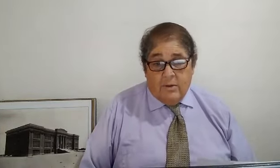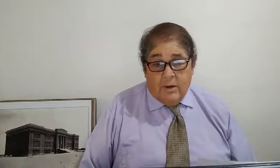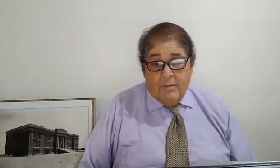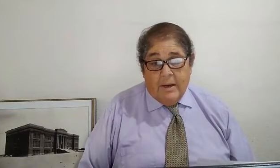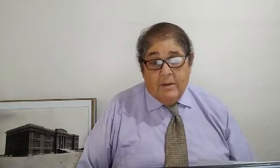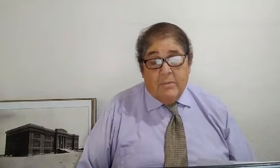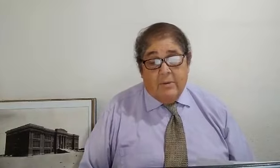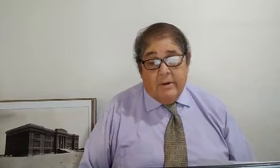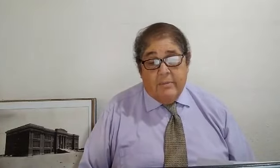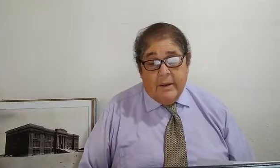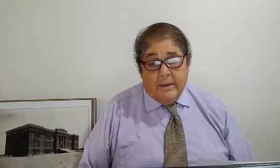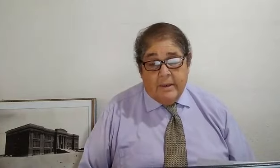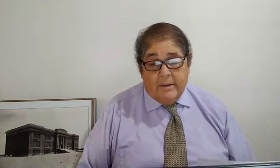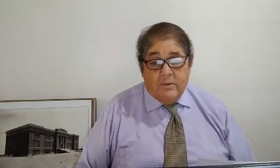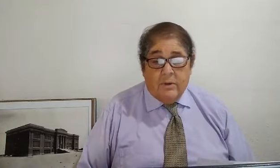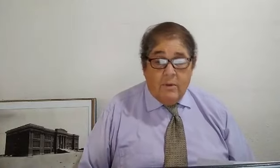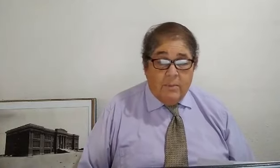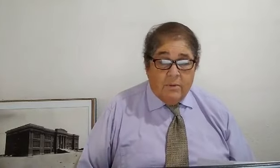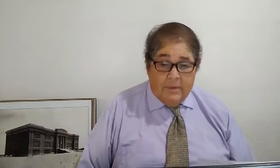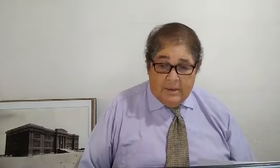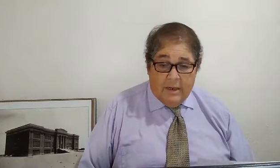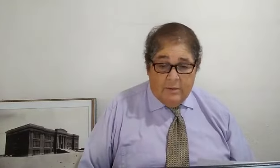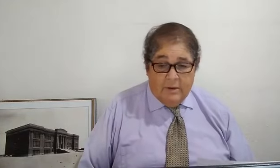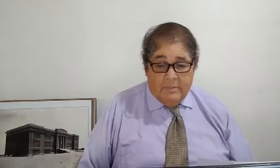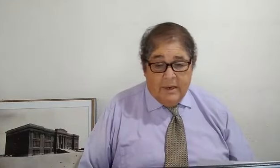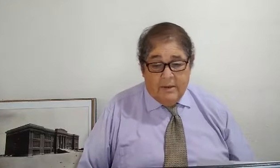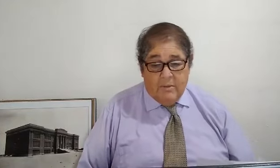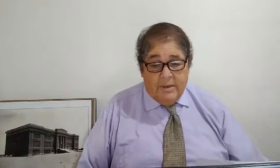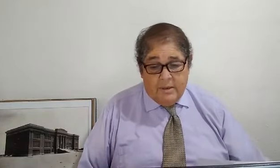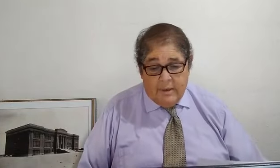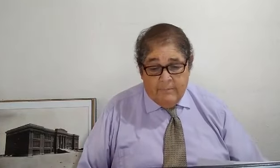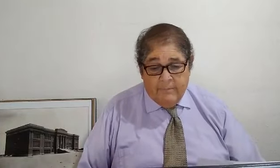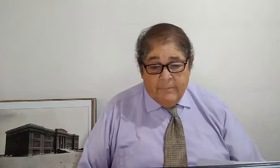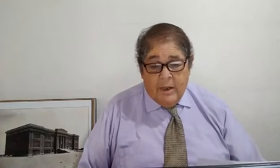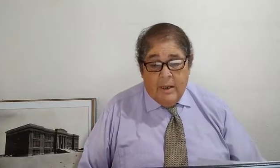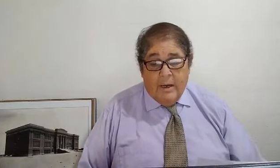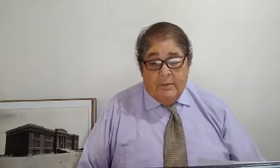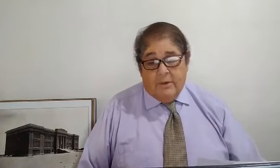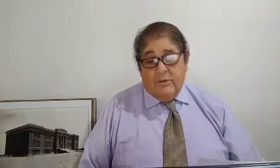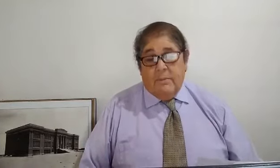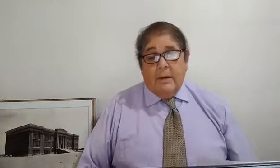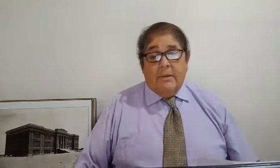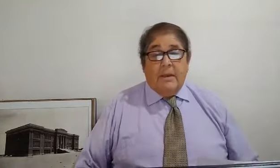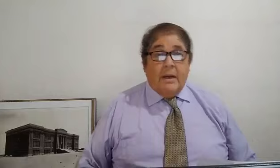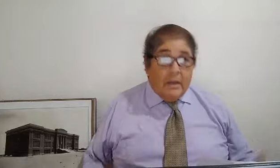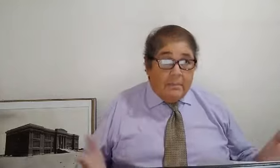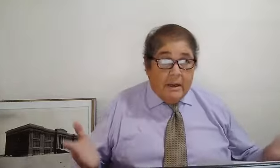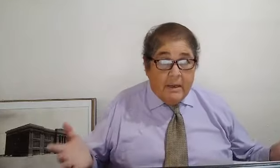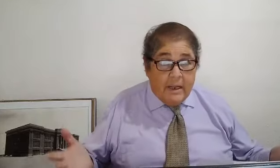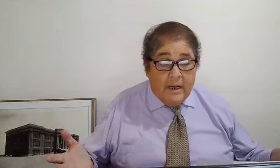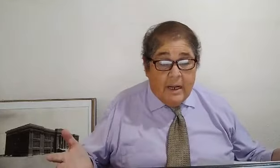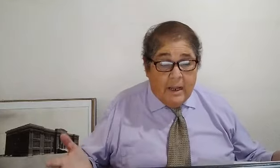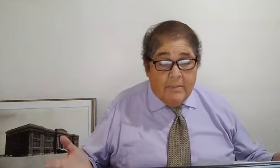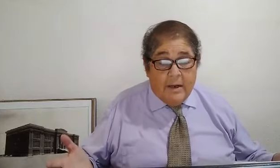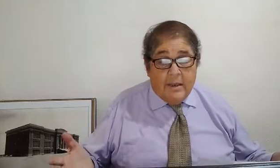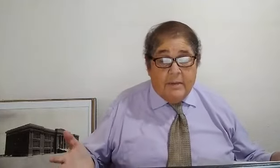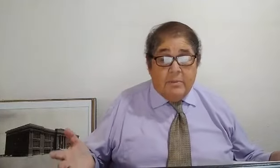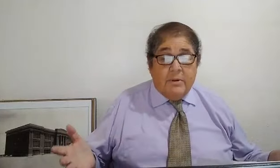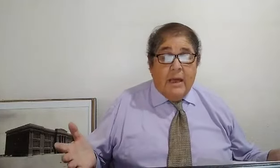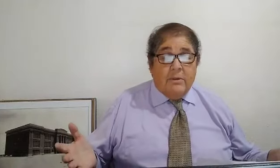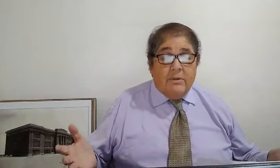contra de Zoé Robledo, Manuel Bartlett y su hijo por los ventiladores para el COVID. La fracción parlamentaria del PRD en la Cámara